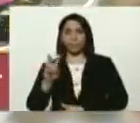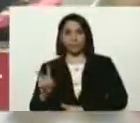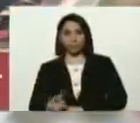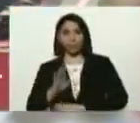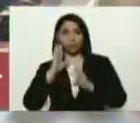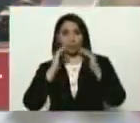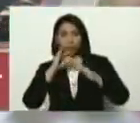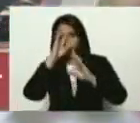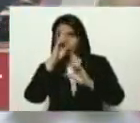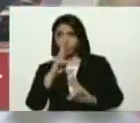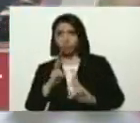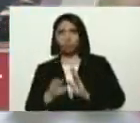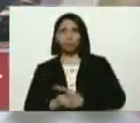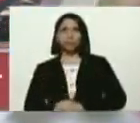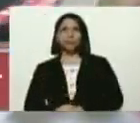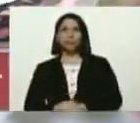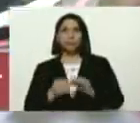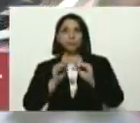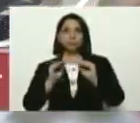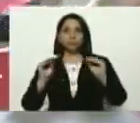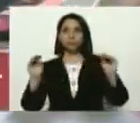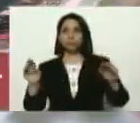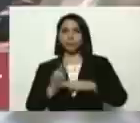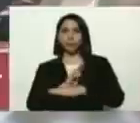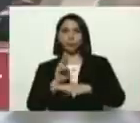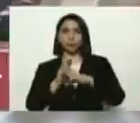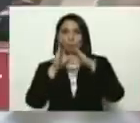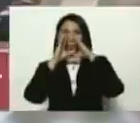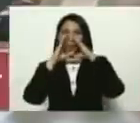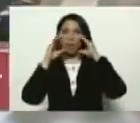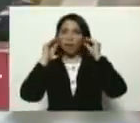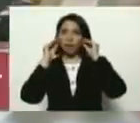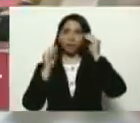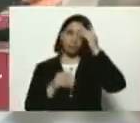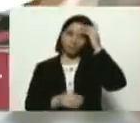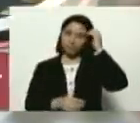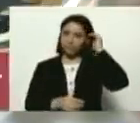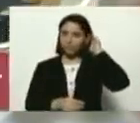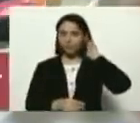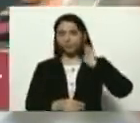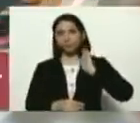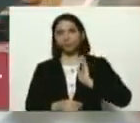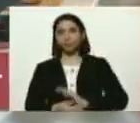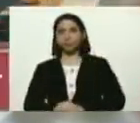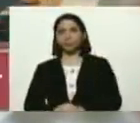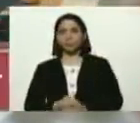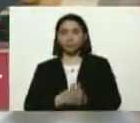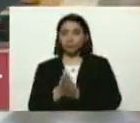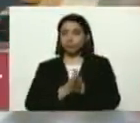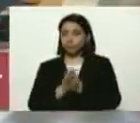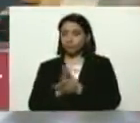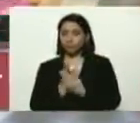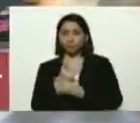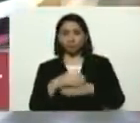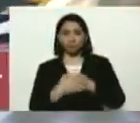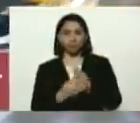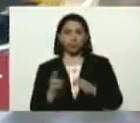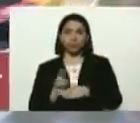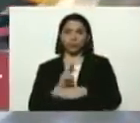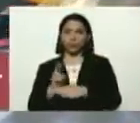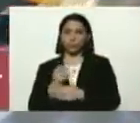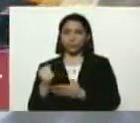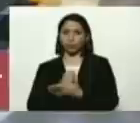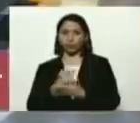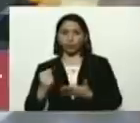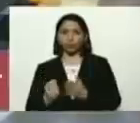atendido este llamado al uso de la mascarilla, al lavado permanente de las manos, al uso del